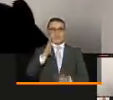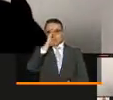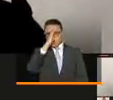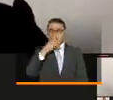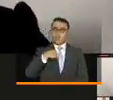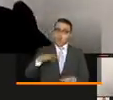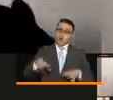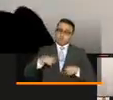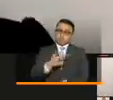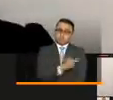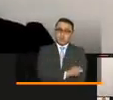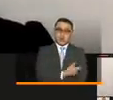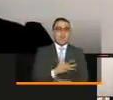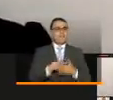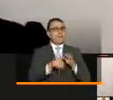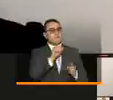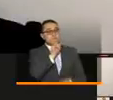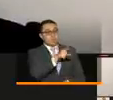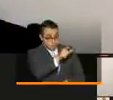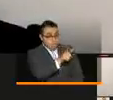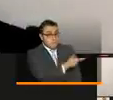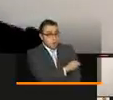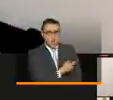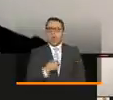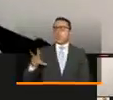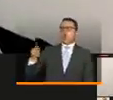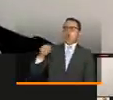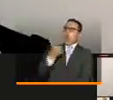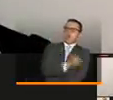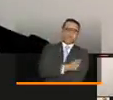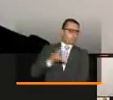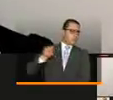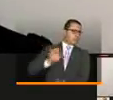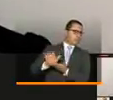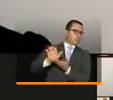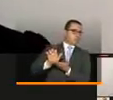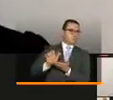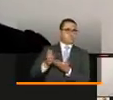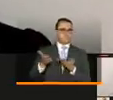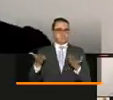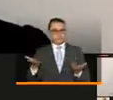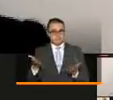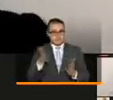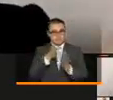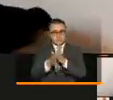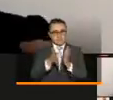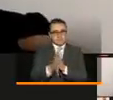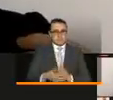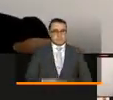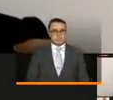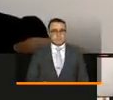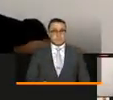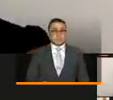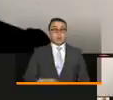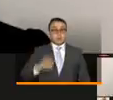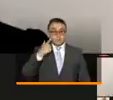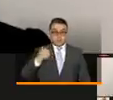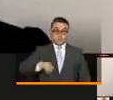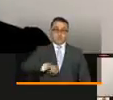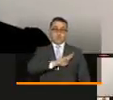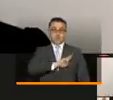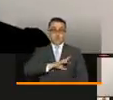vacuno? Todavía hoy en la calle, no, yo no me voy a vacunar. Y entonces la pregunta con que los quiero dejar, la observación es, ¿por qué será que nosotros como talento humano en